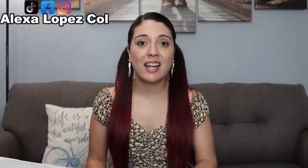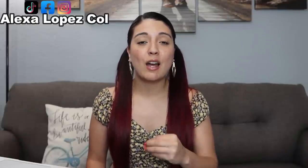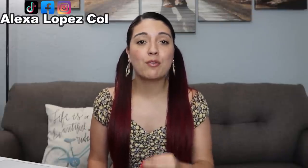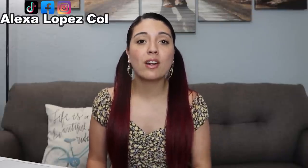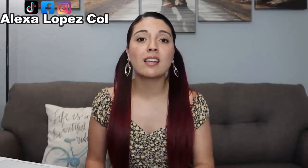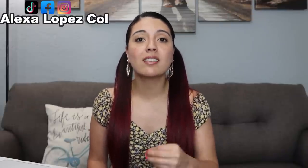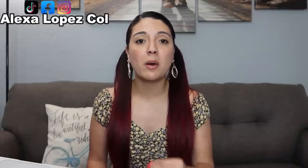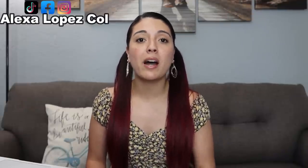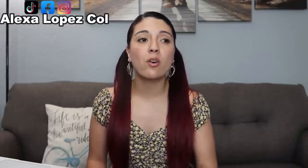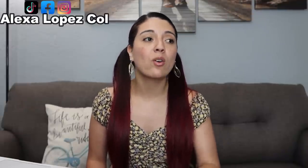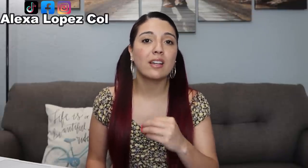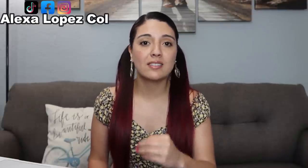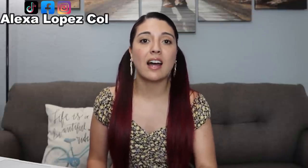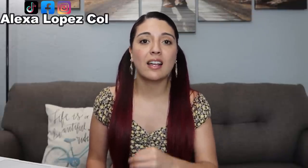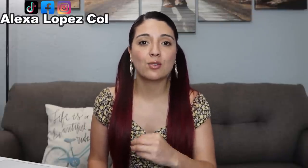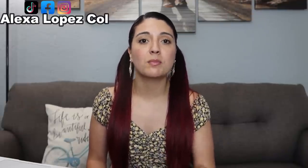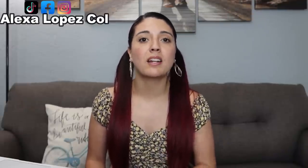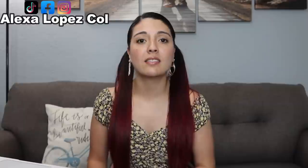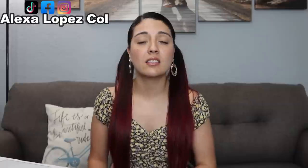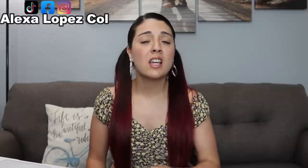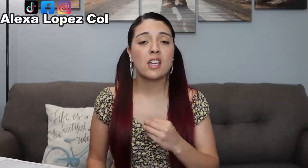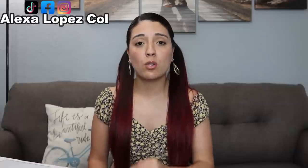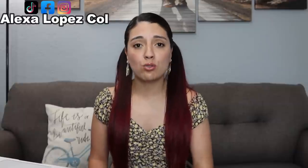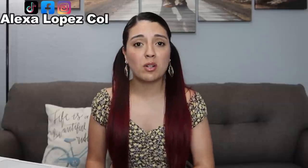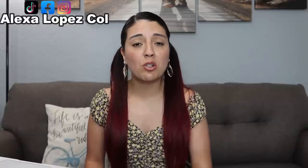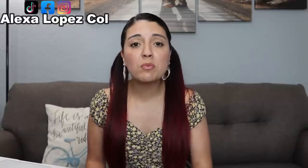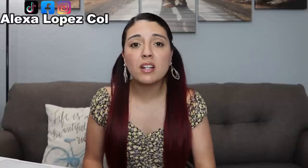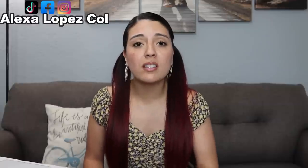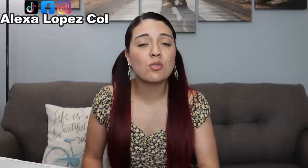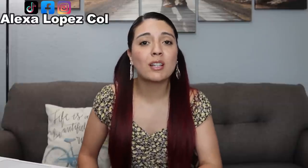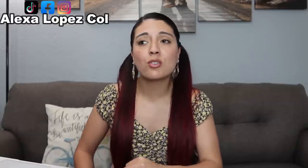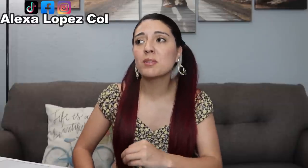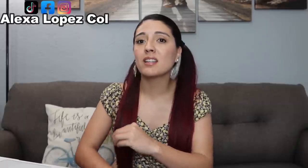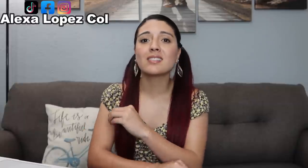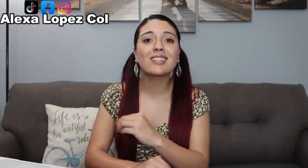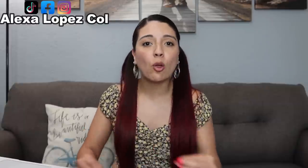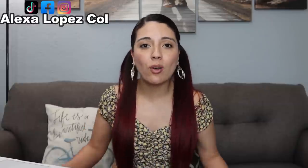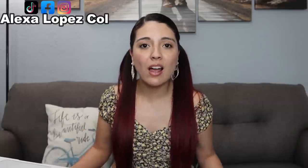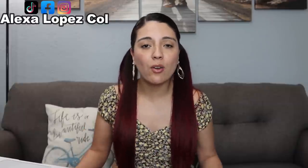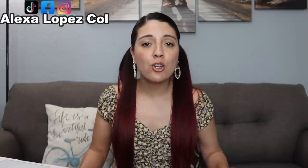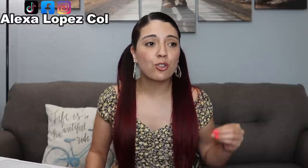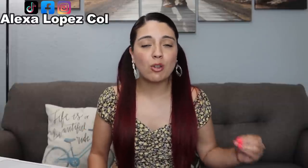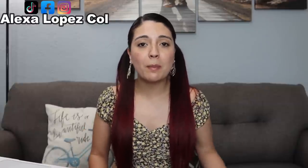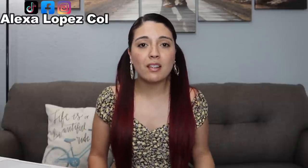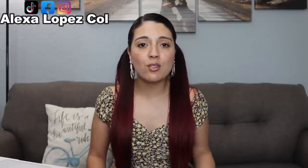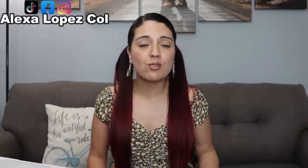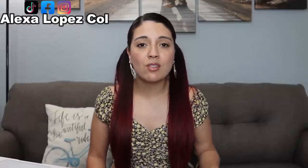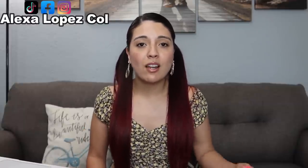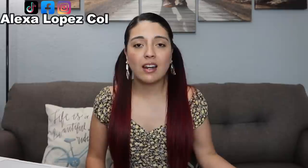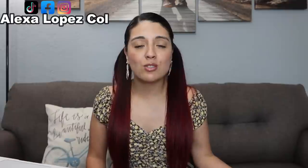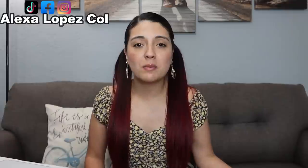inmigrantes. La fuerza de trabajo está en los inmigrantes. Y cuando estoy hablando de los inmigrantes, estoy hablando de los inmigrantes de todo lado. No